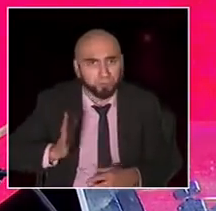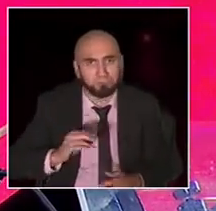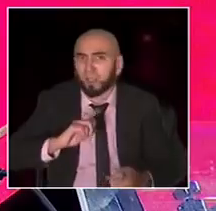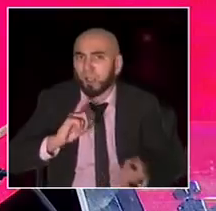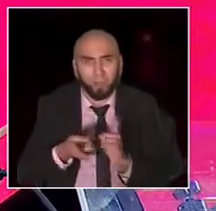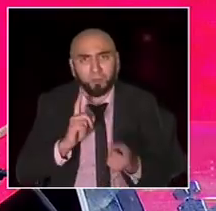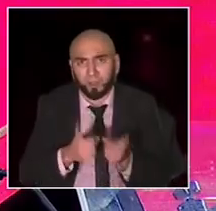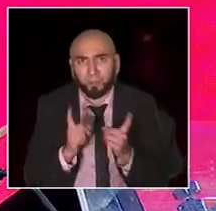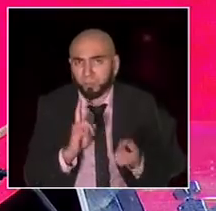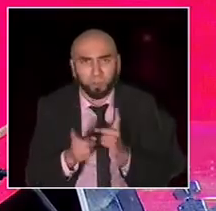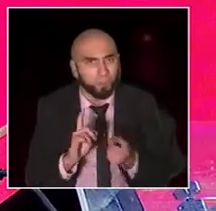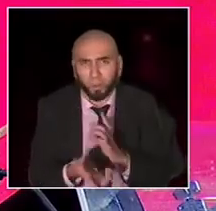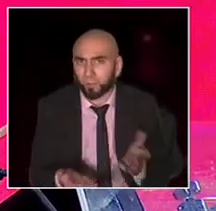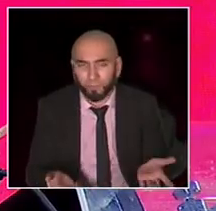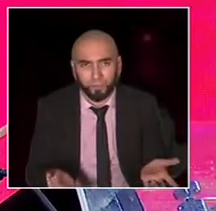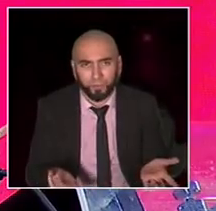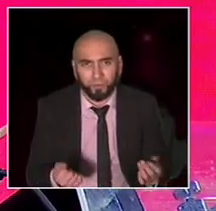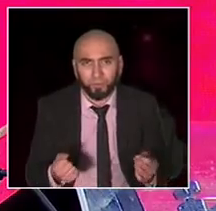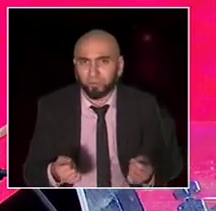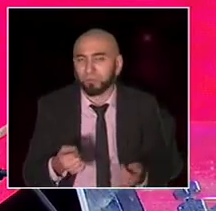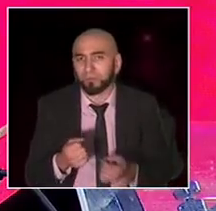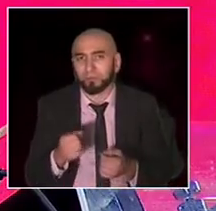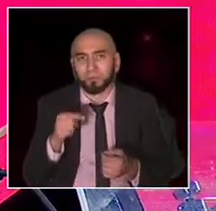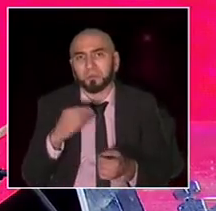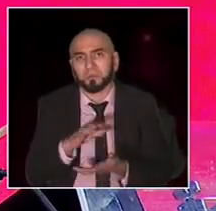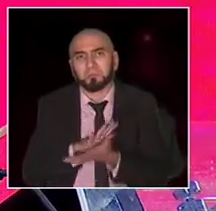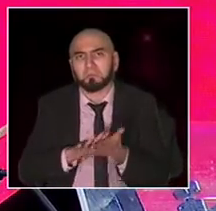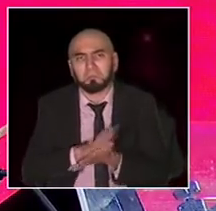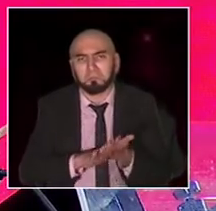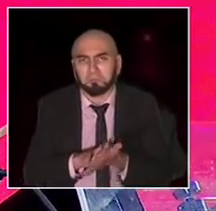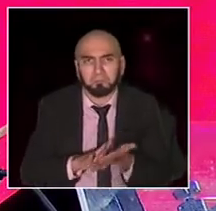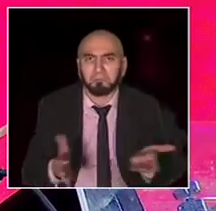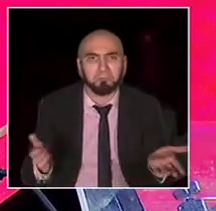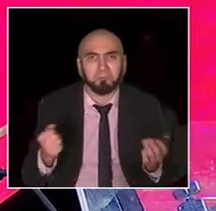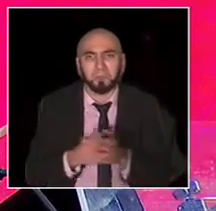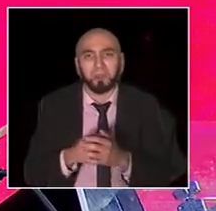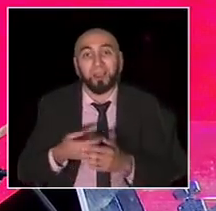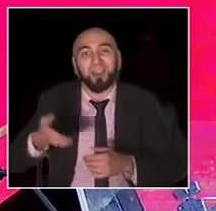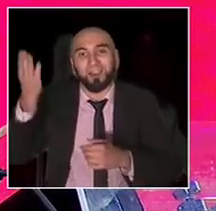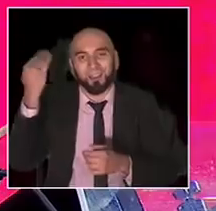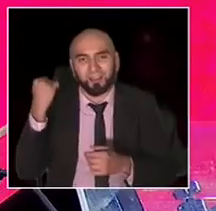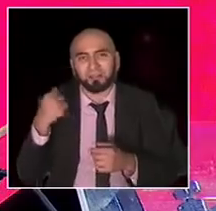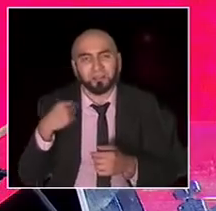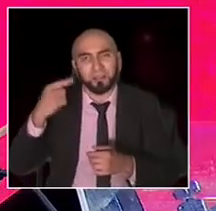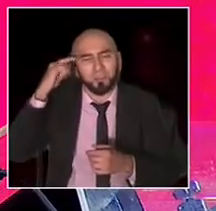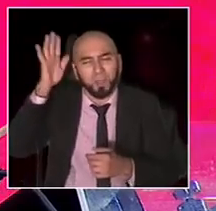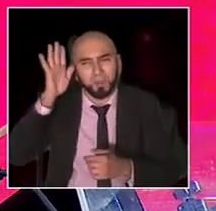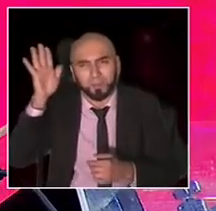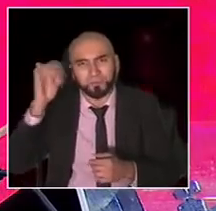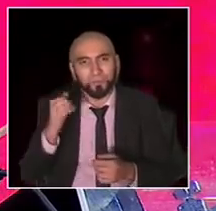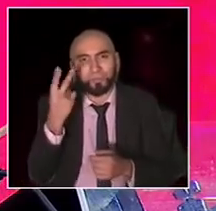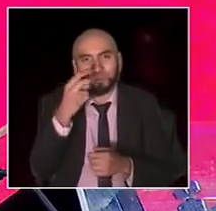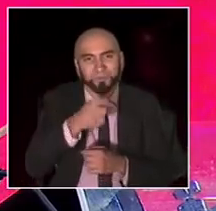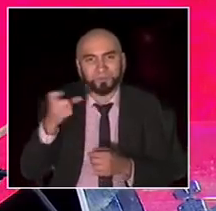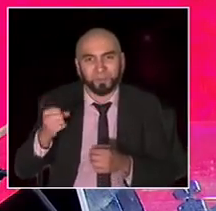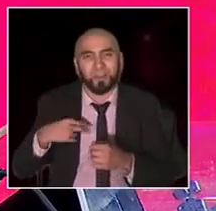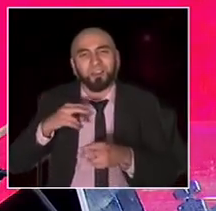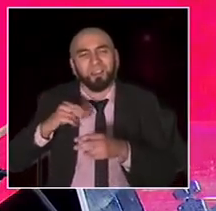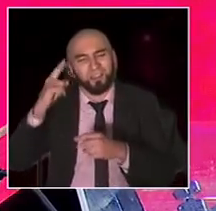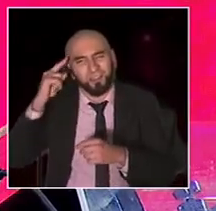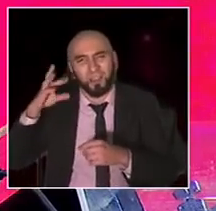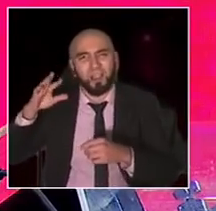acelera. Entre que Dédalo e Ícaro imaginaron el vuelo de un ser humano hasta que Leonardo da Vinci dibujó